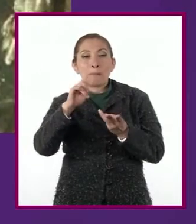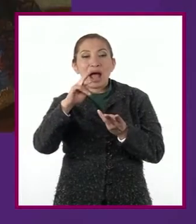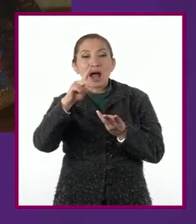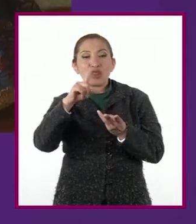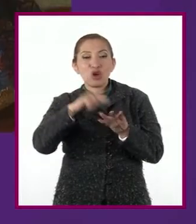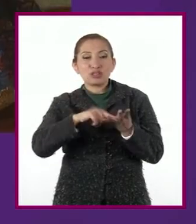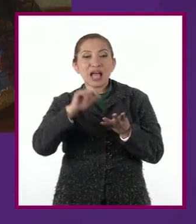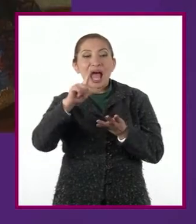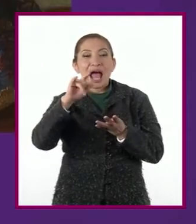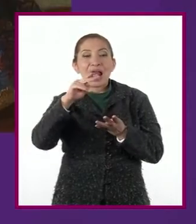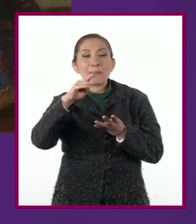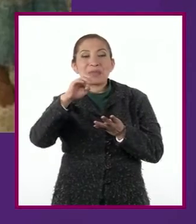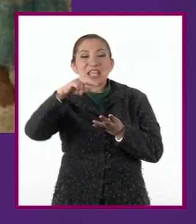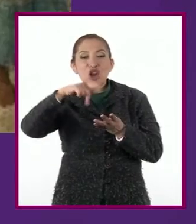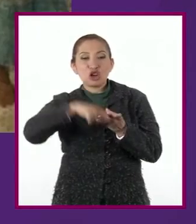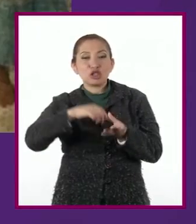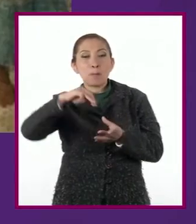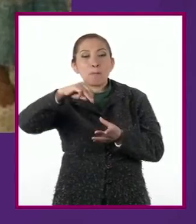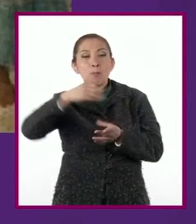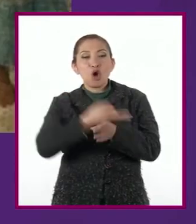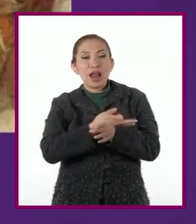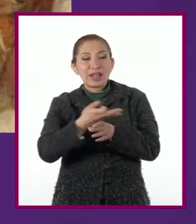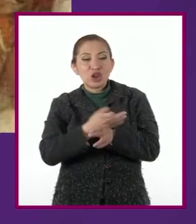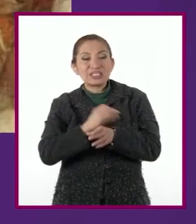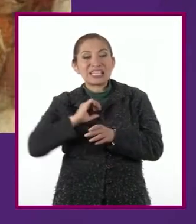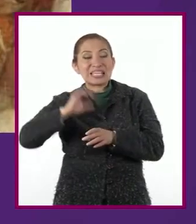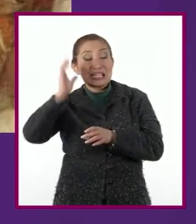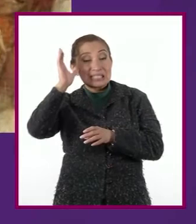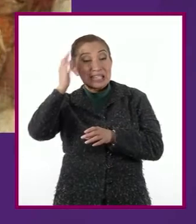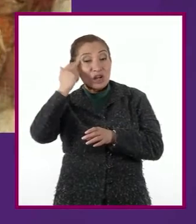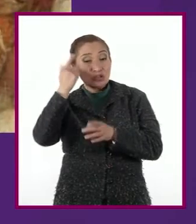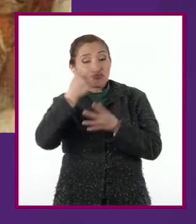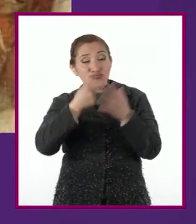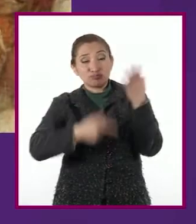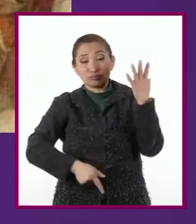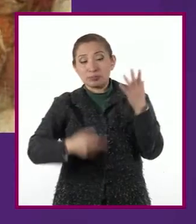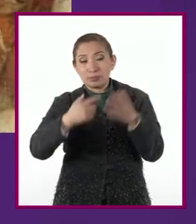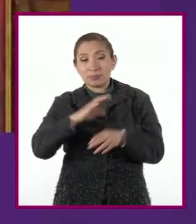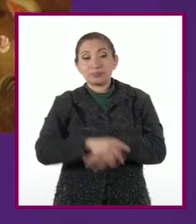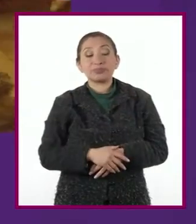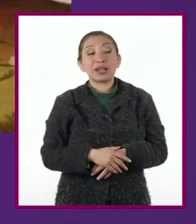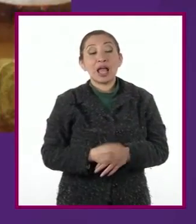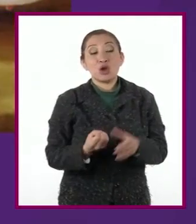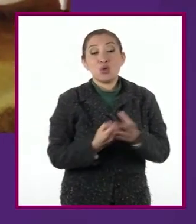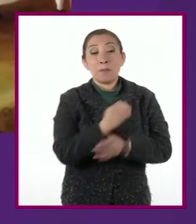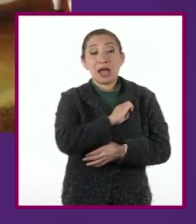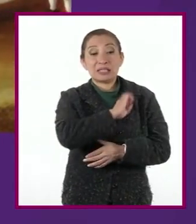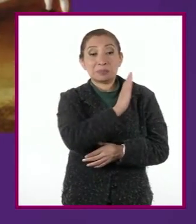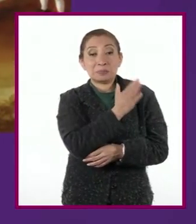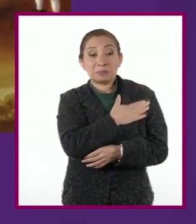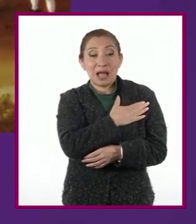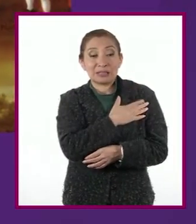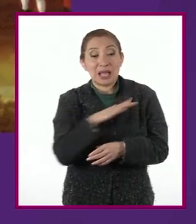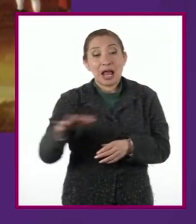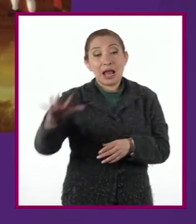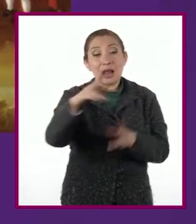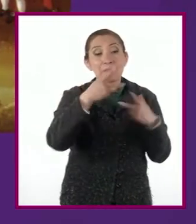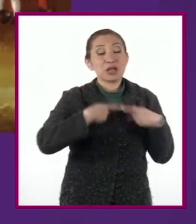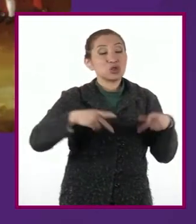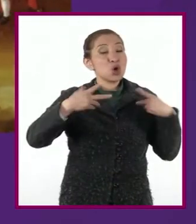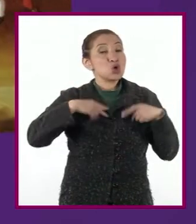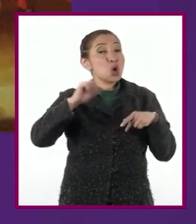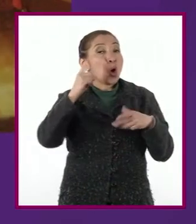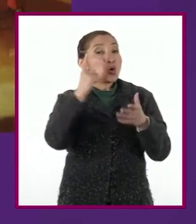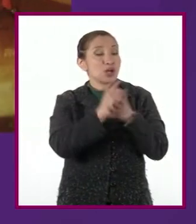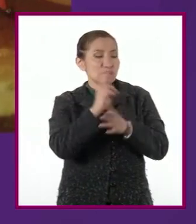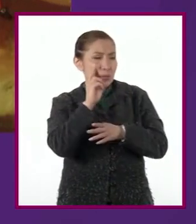pardos, albinos, morenos y chinos, entre otras. En la Nueva España, la población no